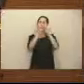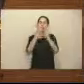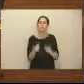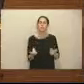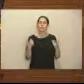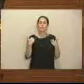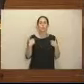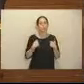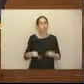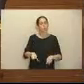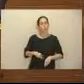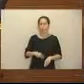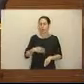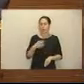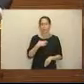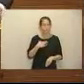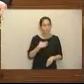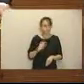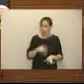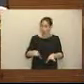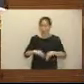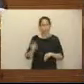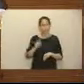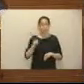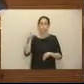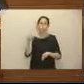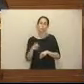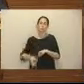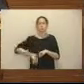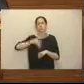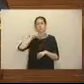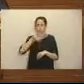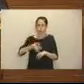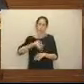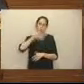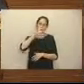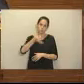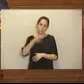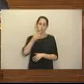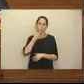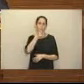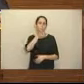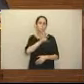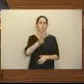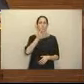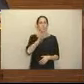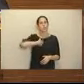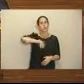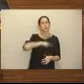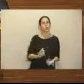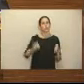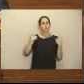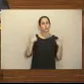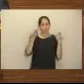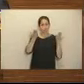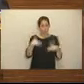admitir una cosa. No le voy a admitir que siga con su relato en el cual nos tache de responsables a nosotros de